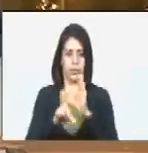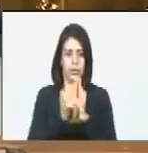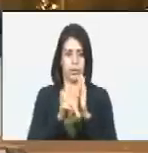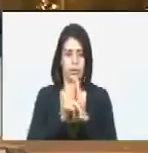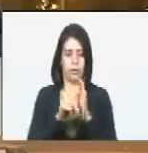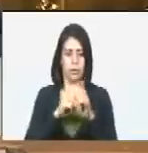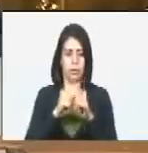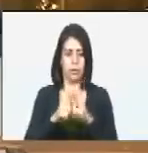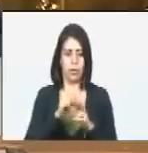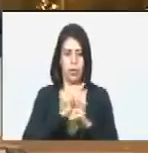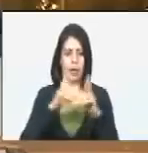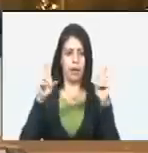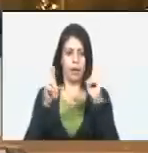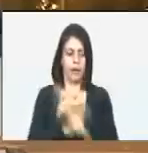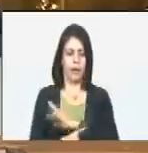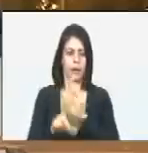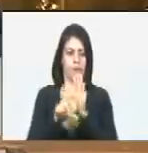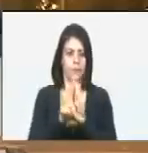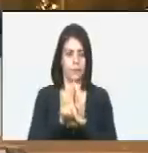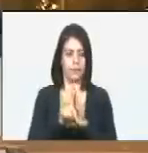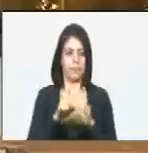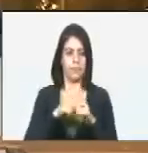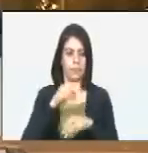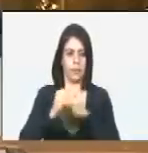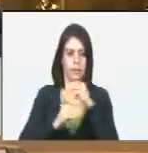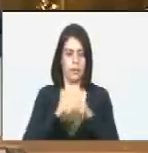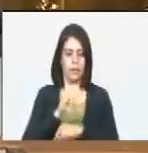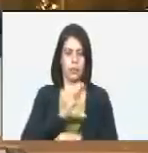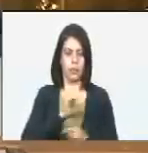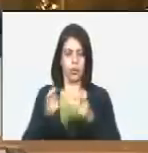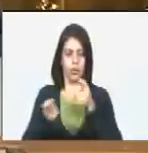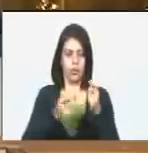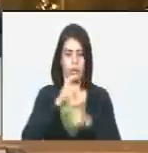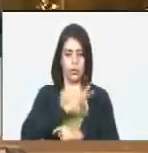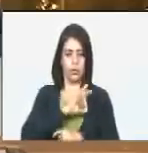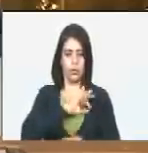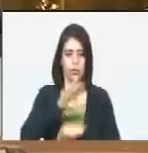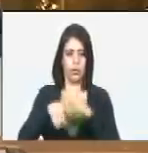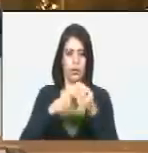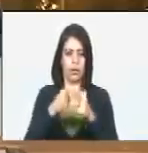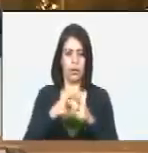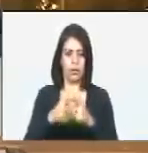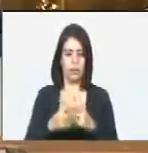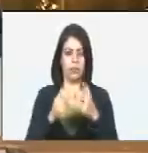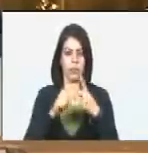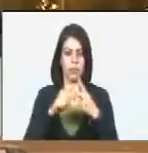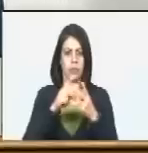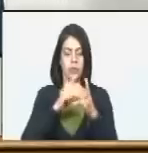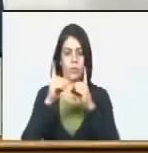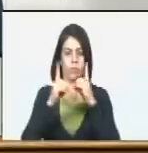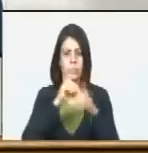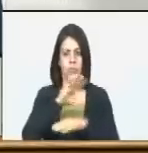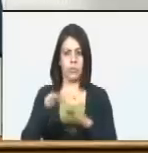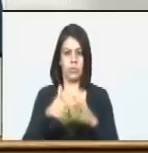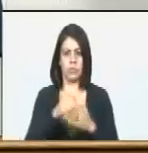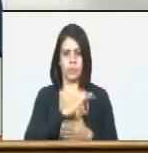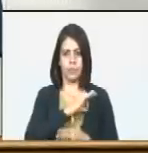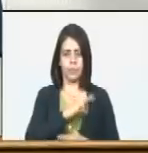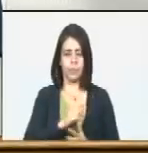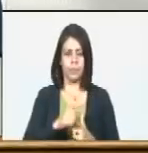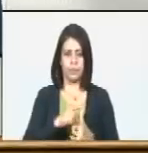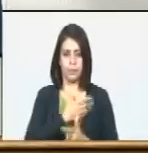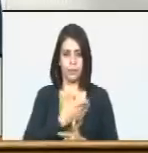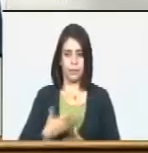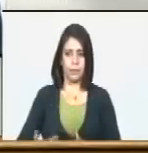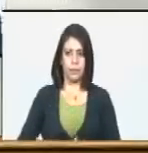reforma de la Ley Orgánica de Contraloría Social a los efectos de su segunda discusión. Es todo, ciudadano presidente. En cuenta, secretaria.